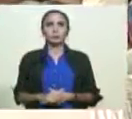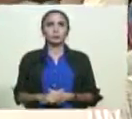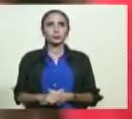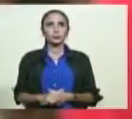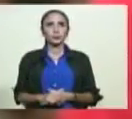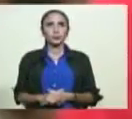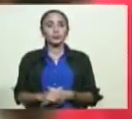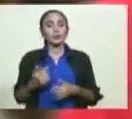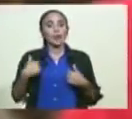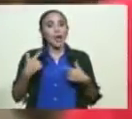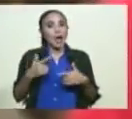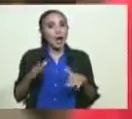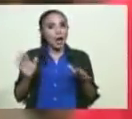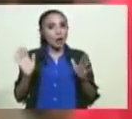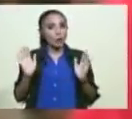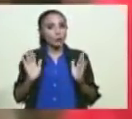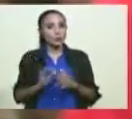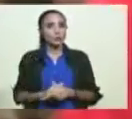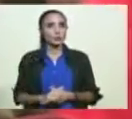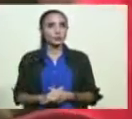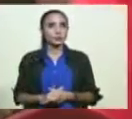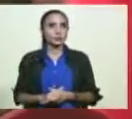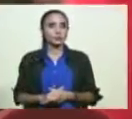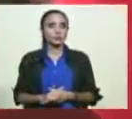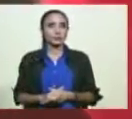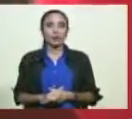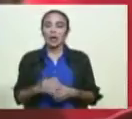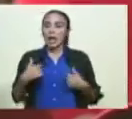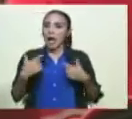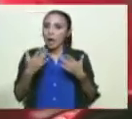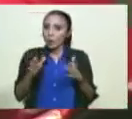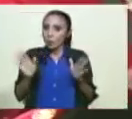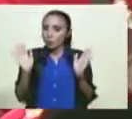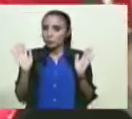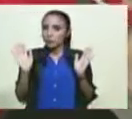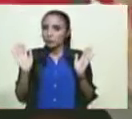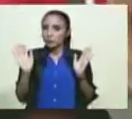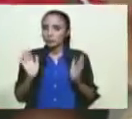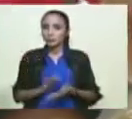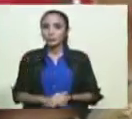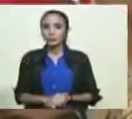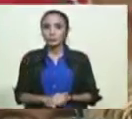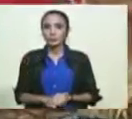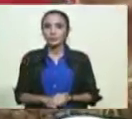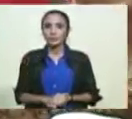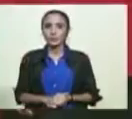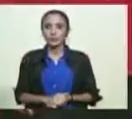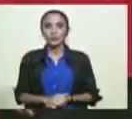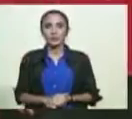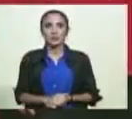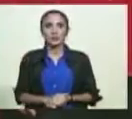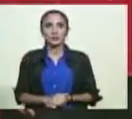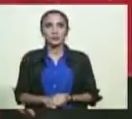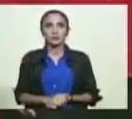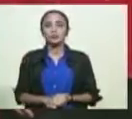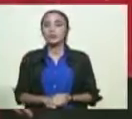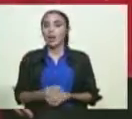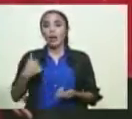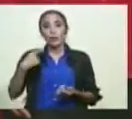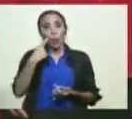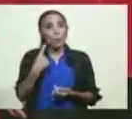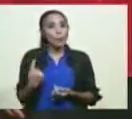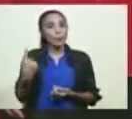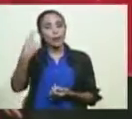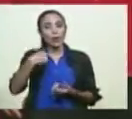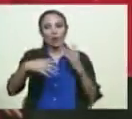Y si algún día llegara un gobierno que pretenda entregar la riqueza, yo sería el primero que daría